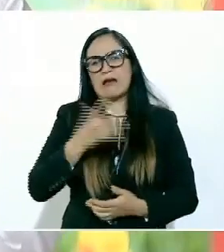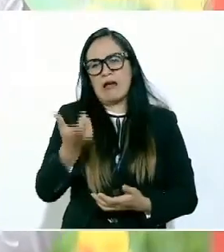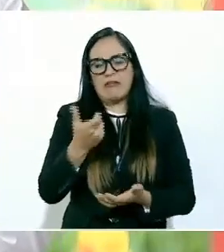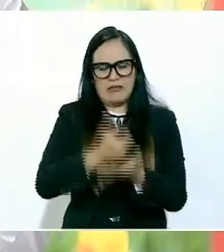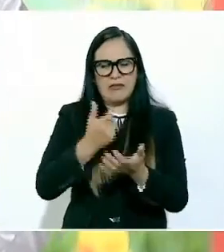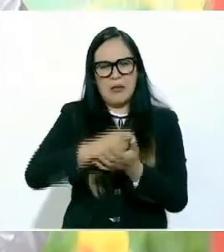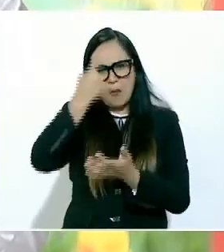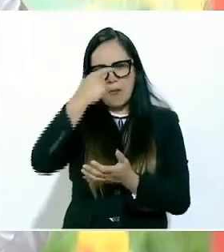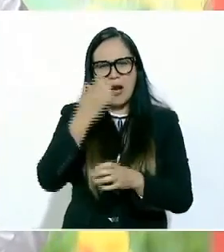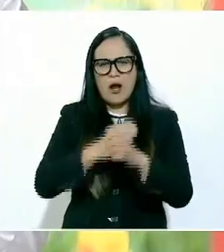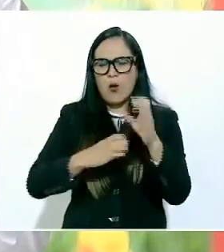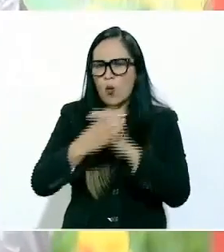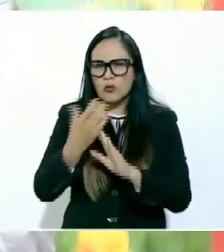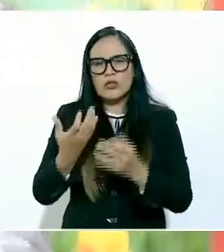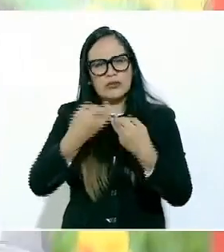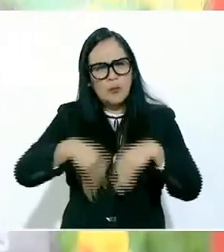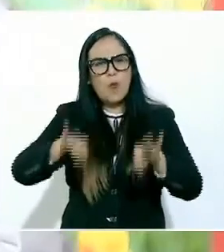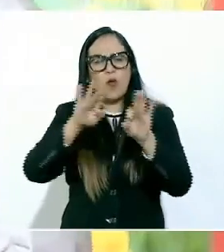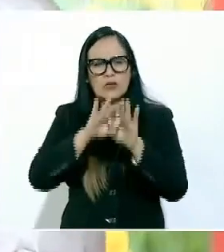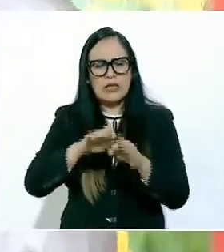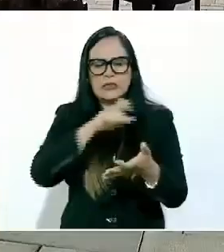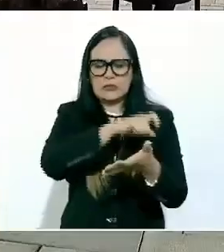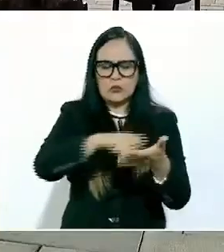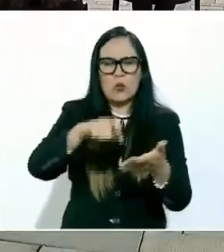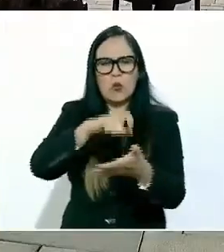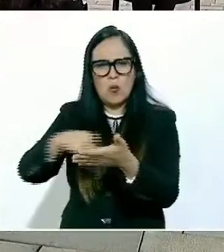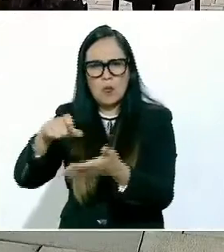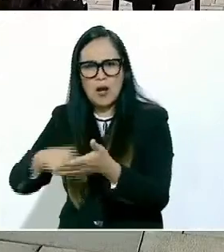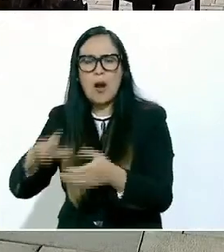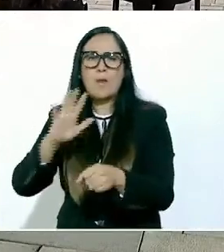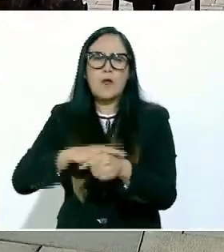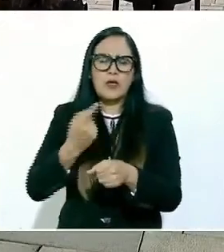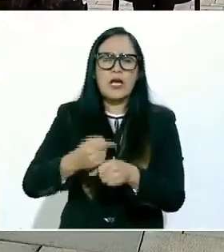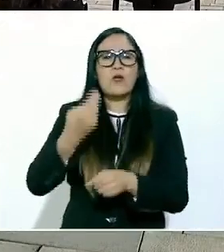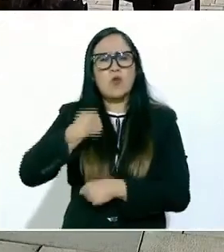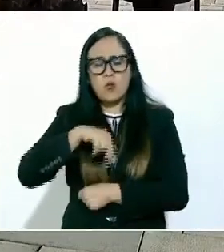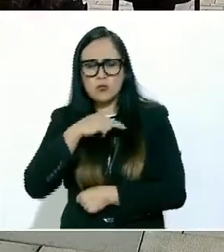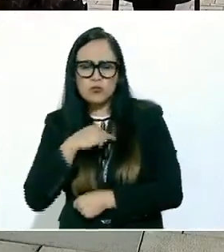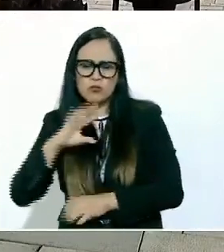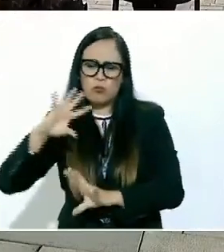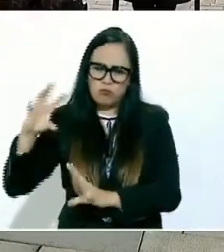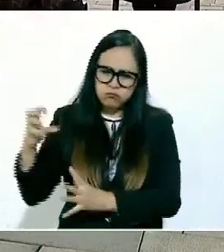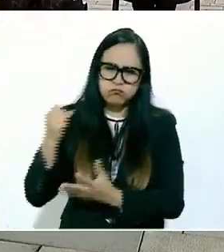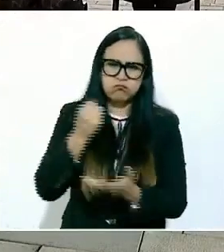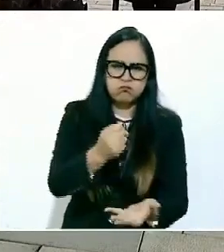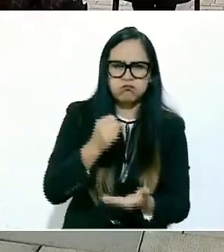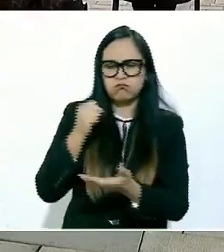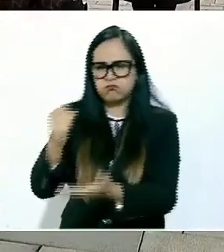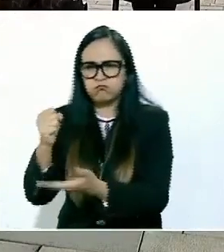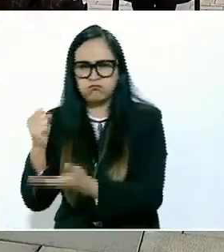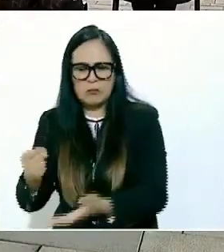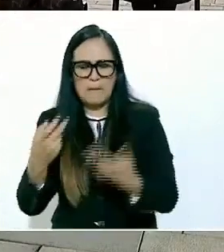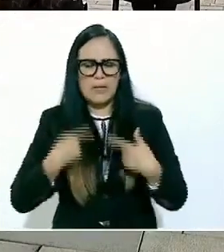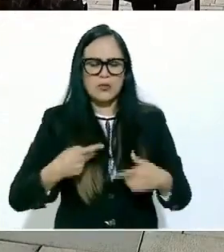indispensable. ¿Por qué? Inyectamos recursos abajo.